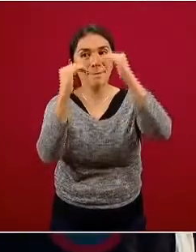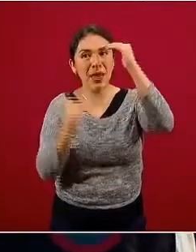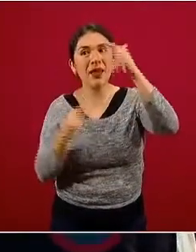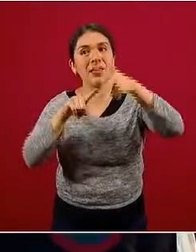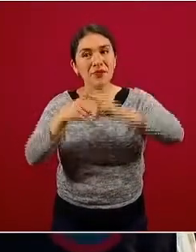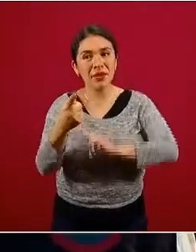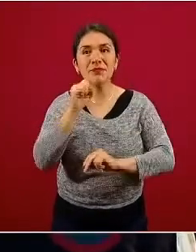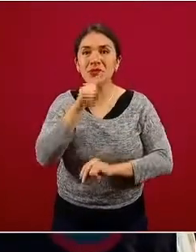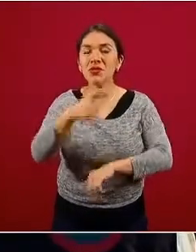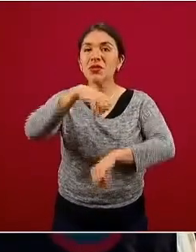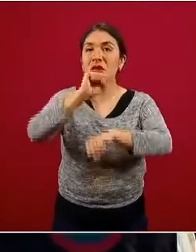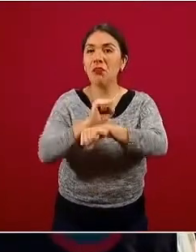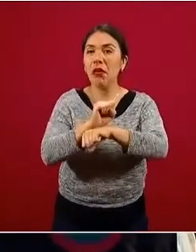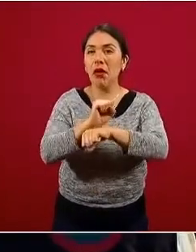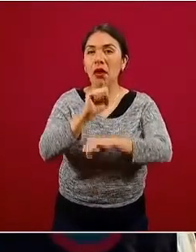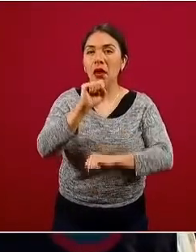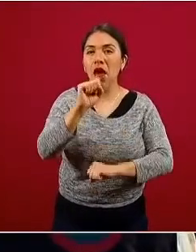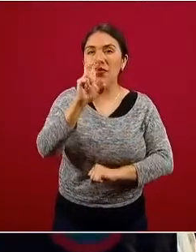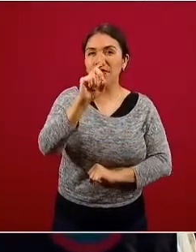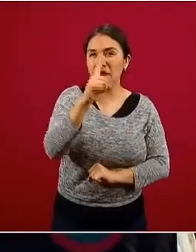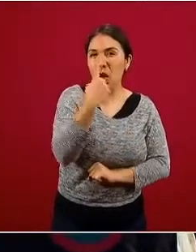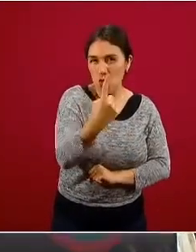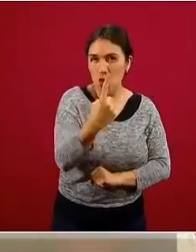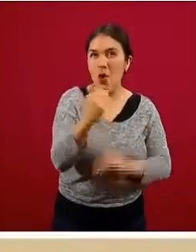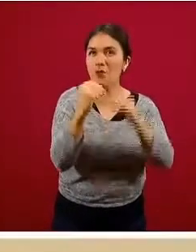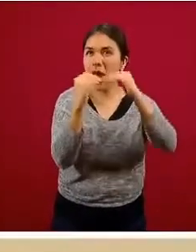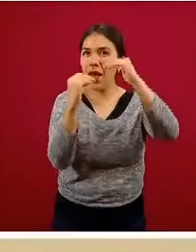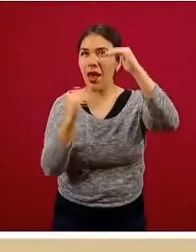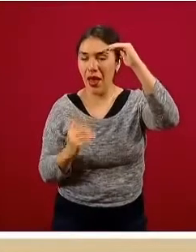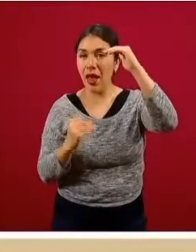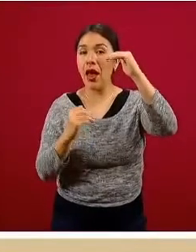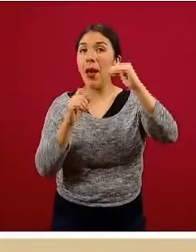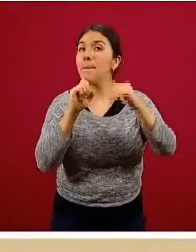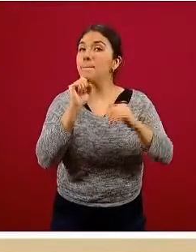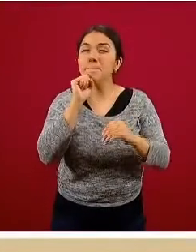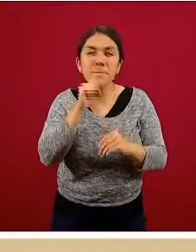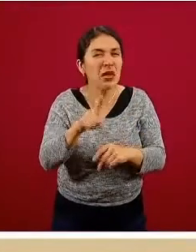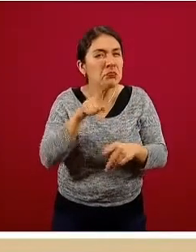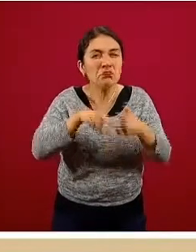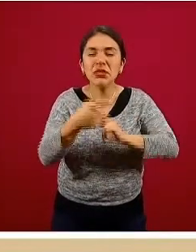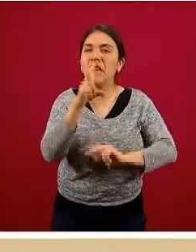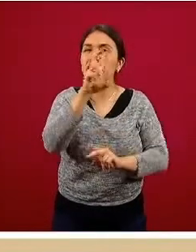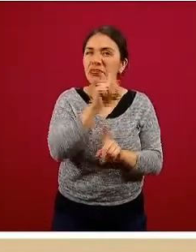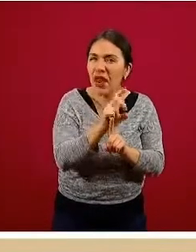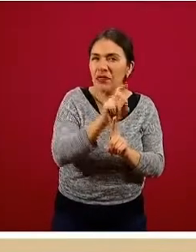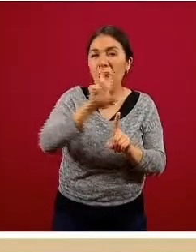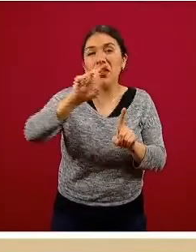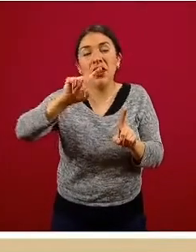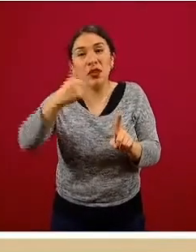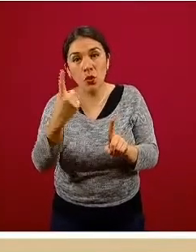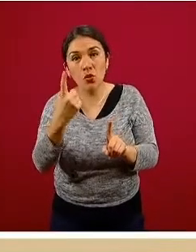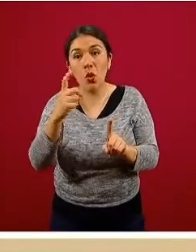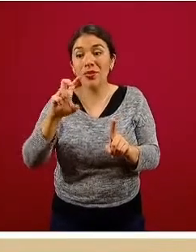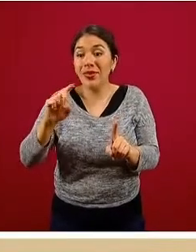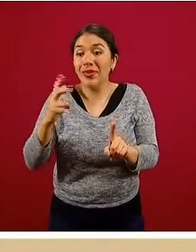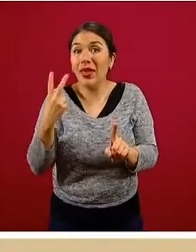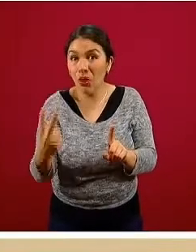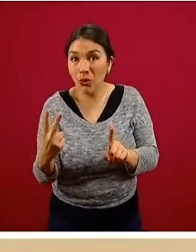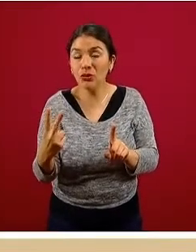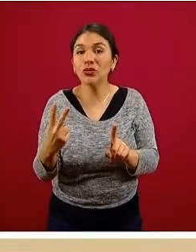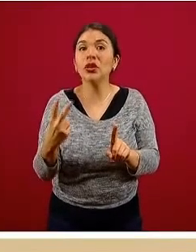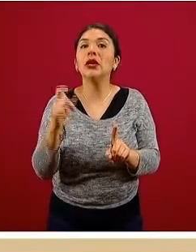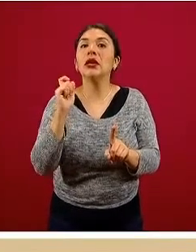iniciaba también en la semana 31, desde la 30 prácticamente a la 31 y a la